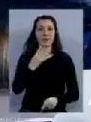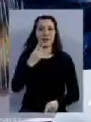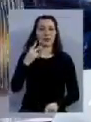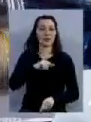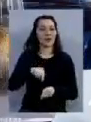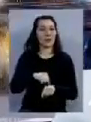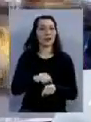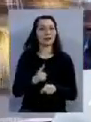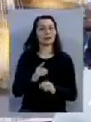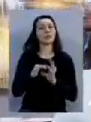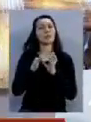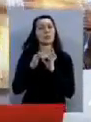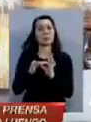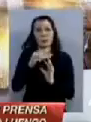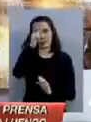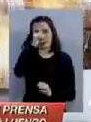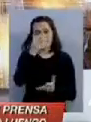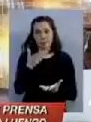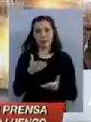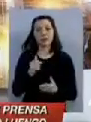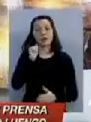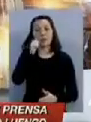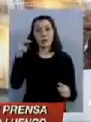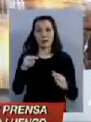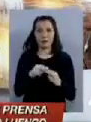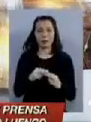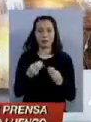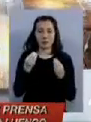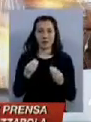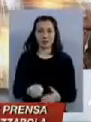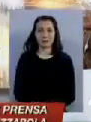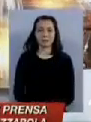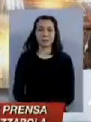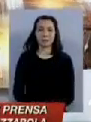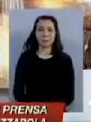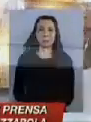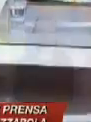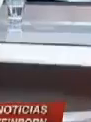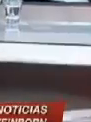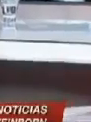central en día domingo. Gracias por su sintonía. Nos juntamos mañana en medianoche. Que estén muy bien. Buenas noches.